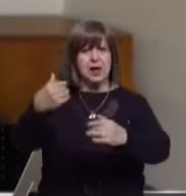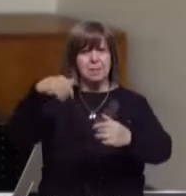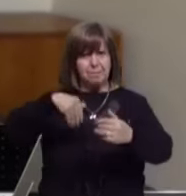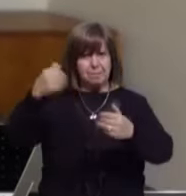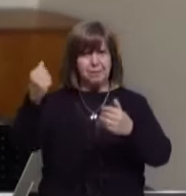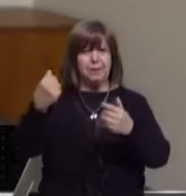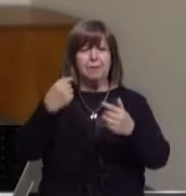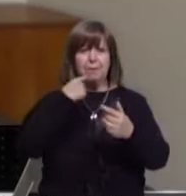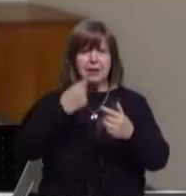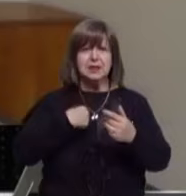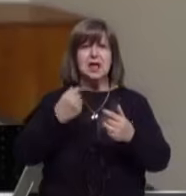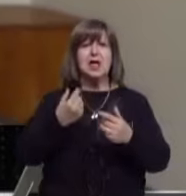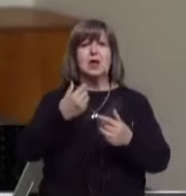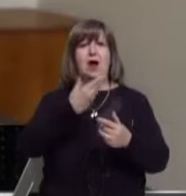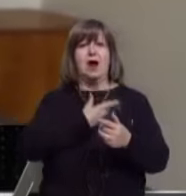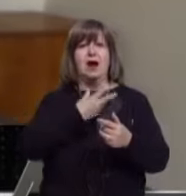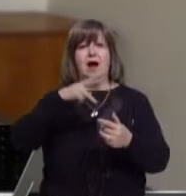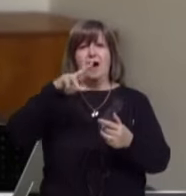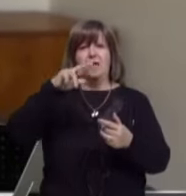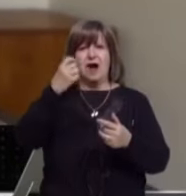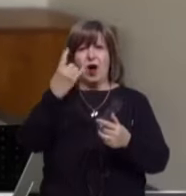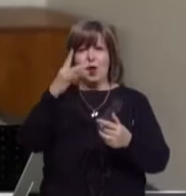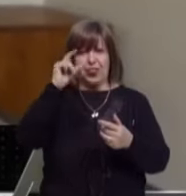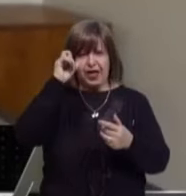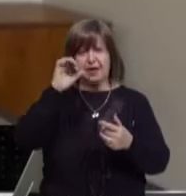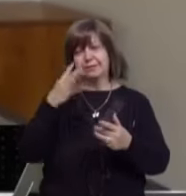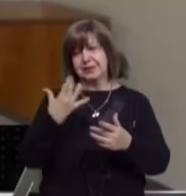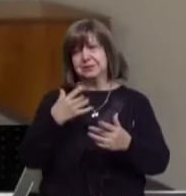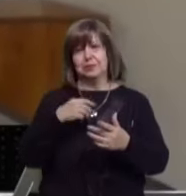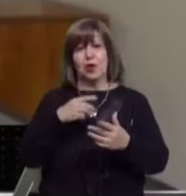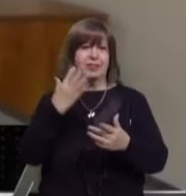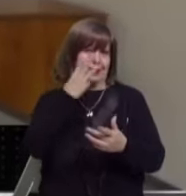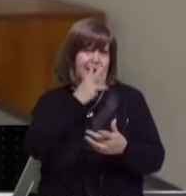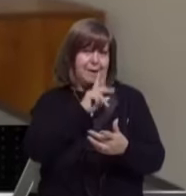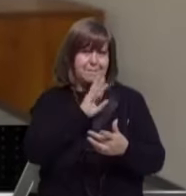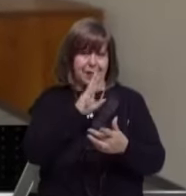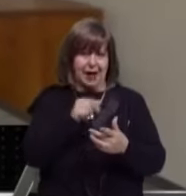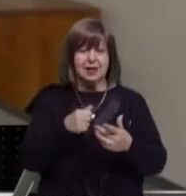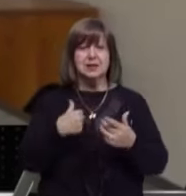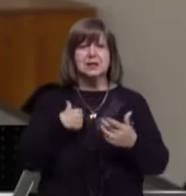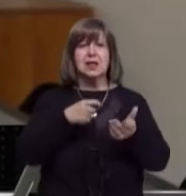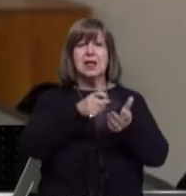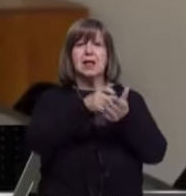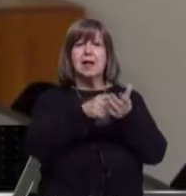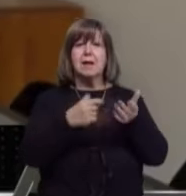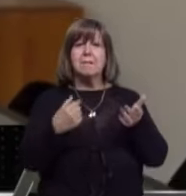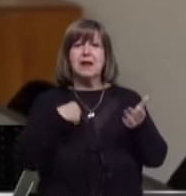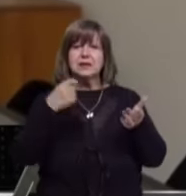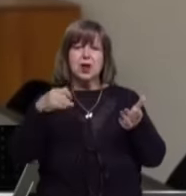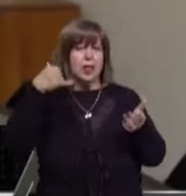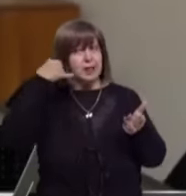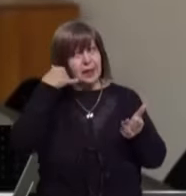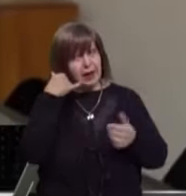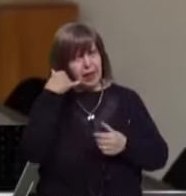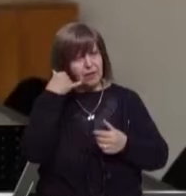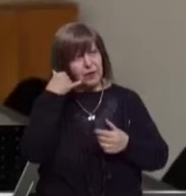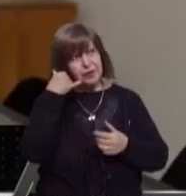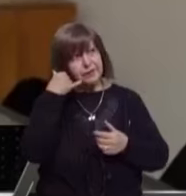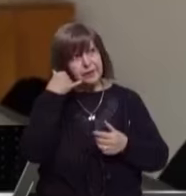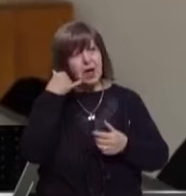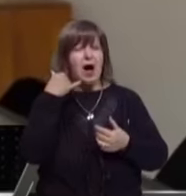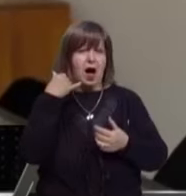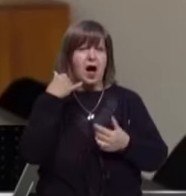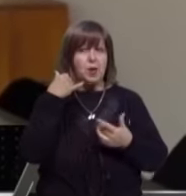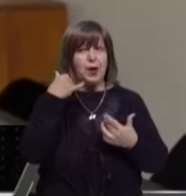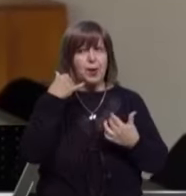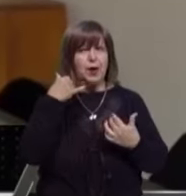Es una modalidad de fraude que se llama por ingeniería social, es decir, a la víctima el delincuente la engaña para que realice